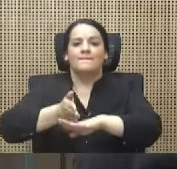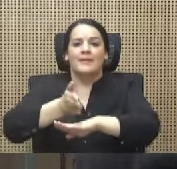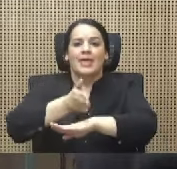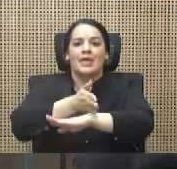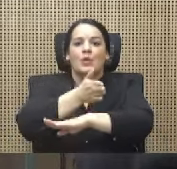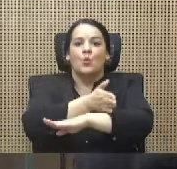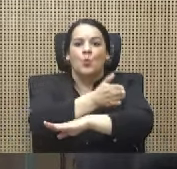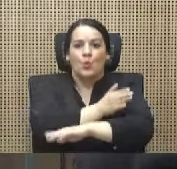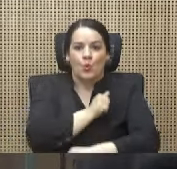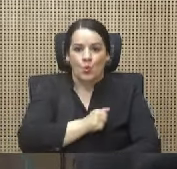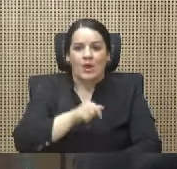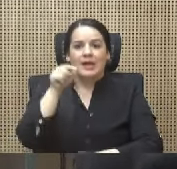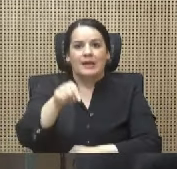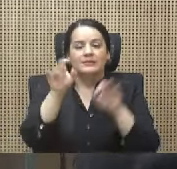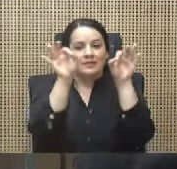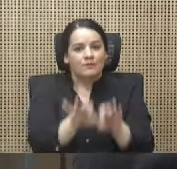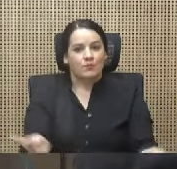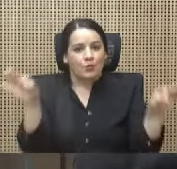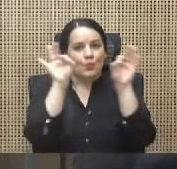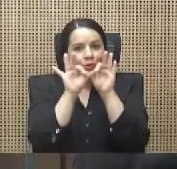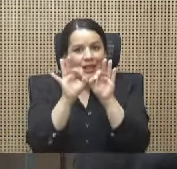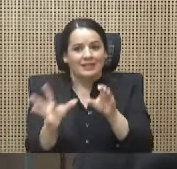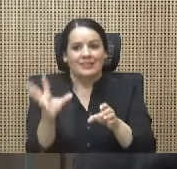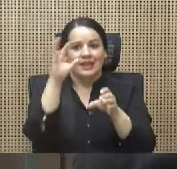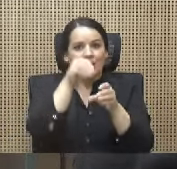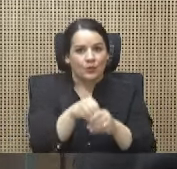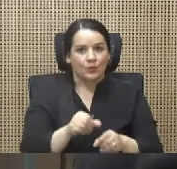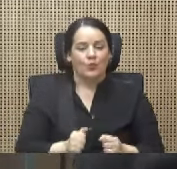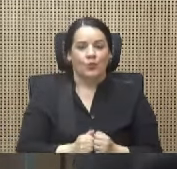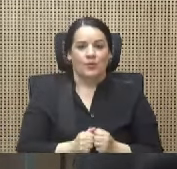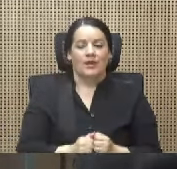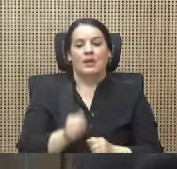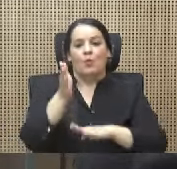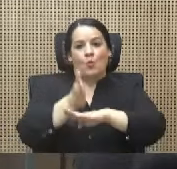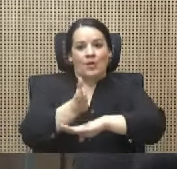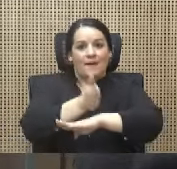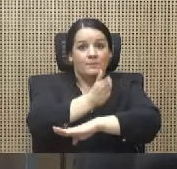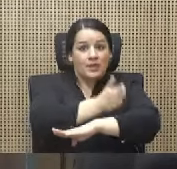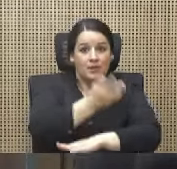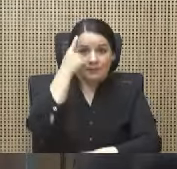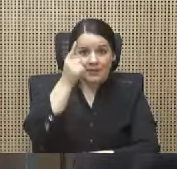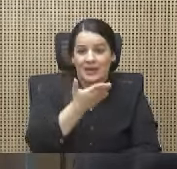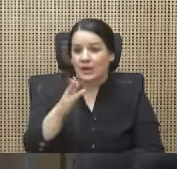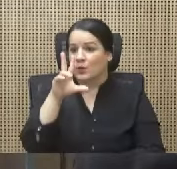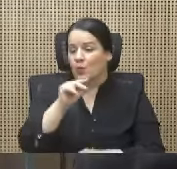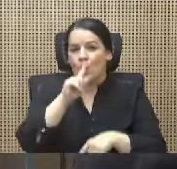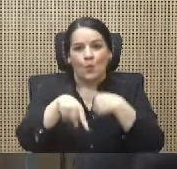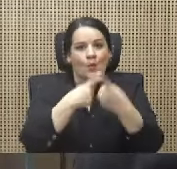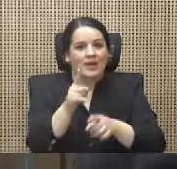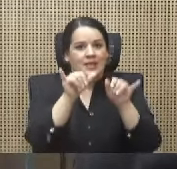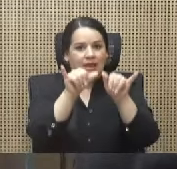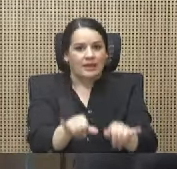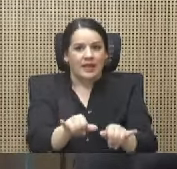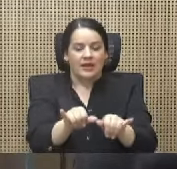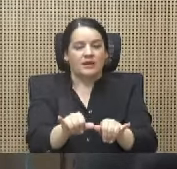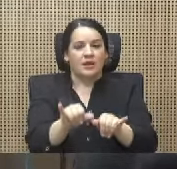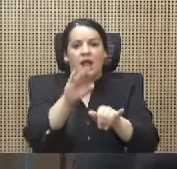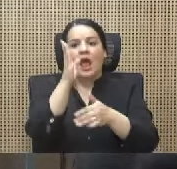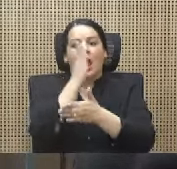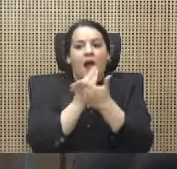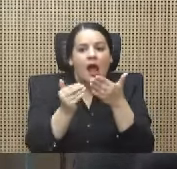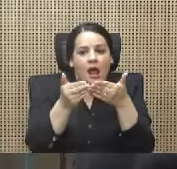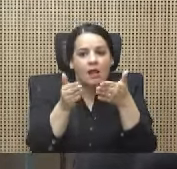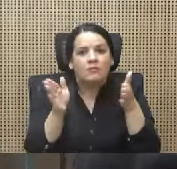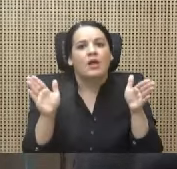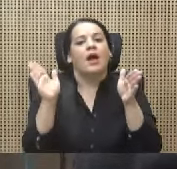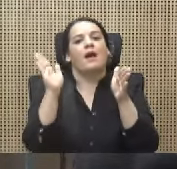una mejora que es importante de tomar en cuenta, una mejora para que no vaya a quedar un portillo abierto. Y esa es